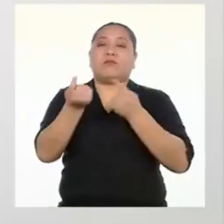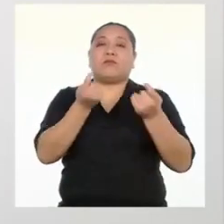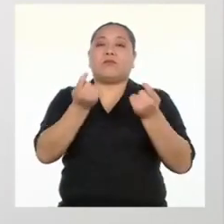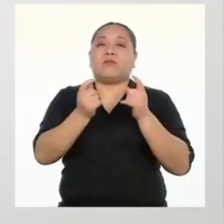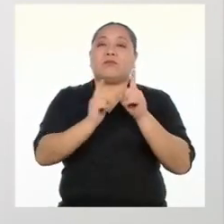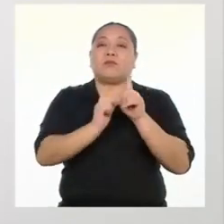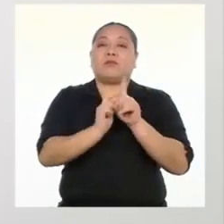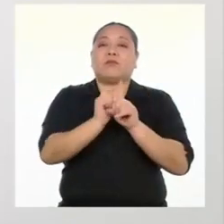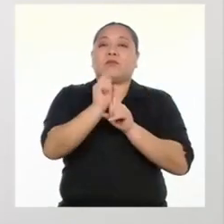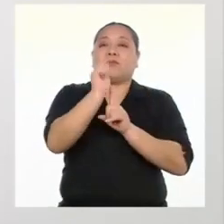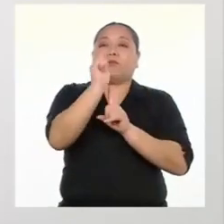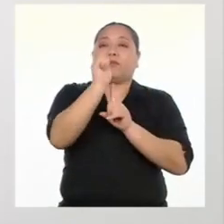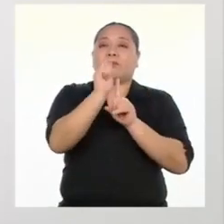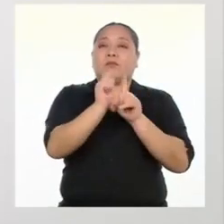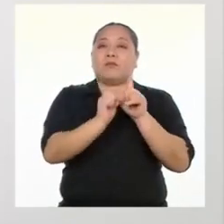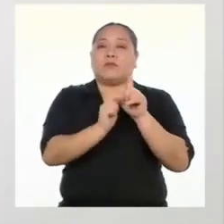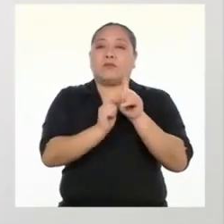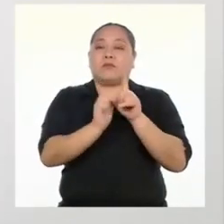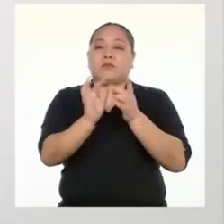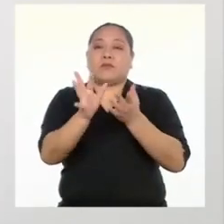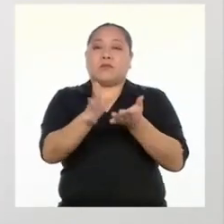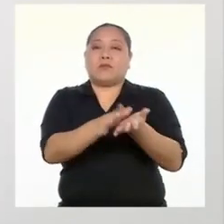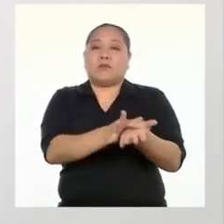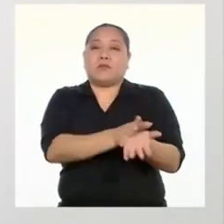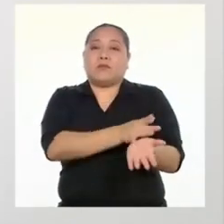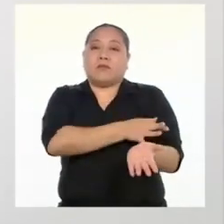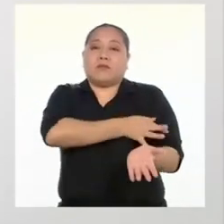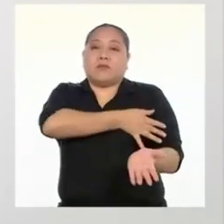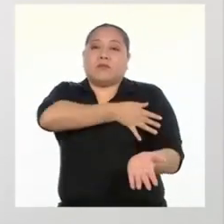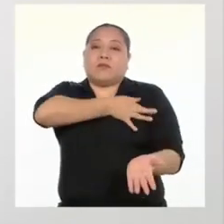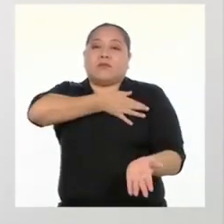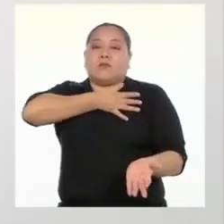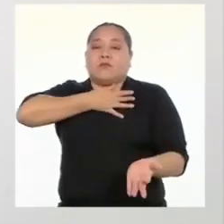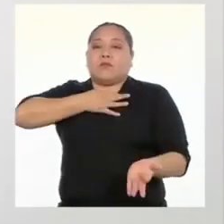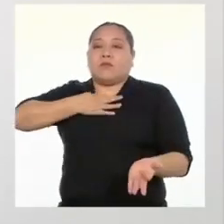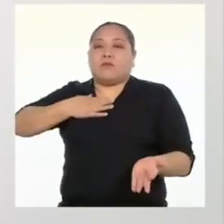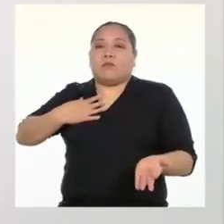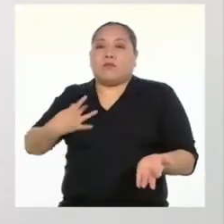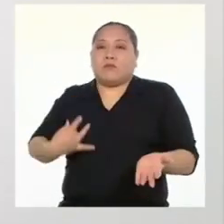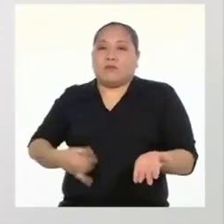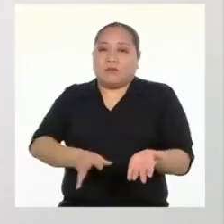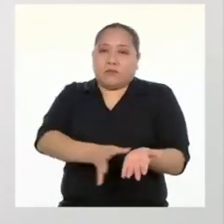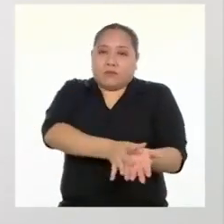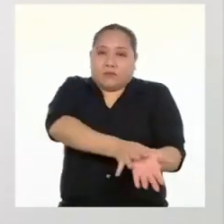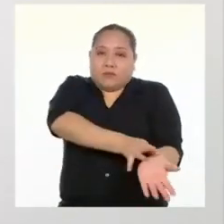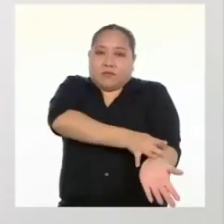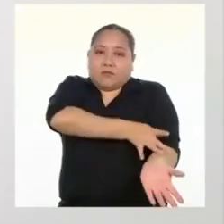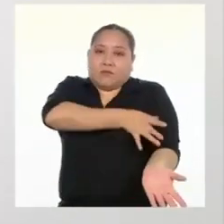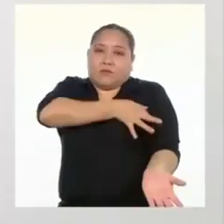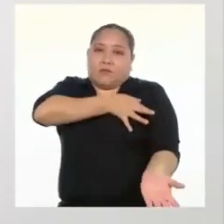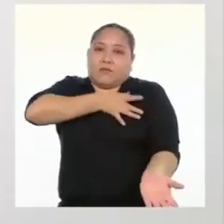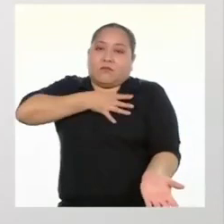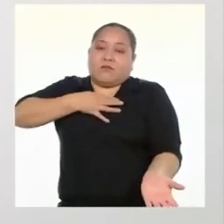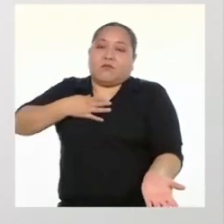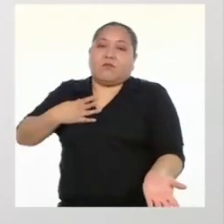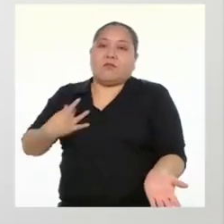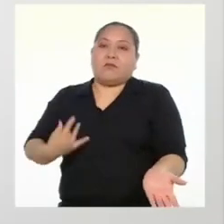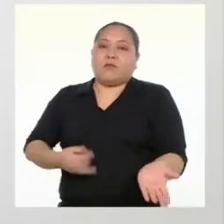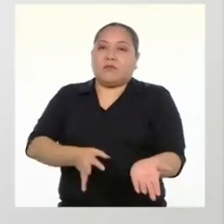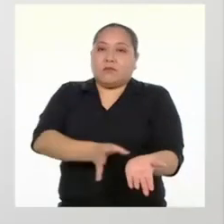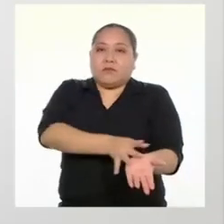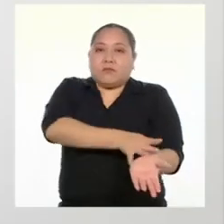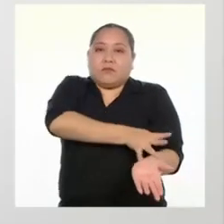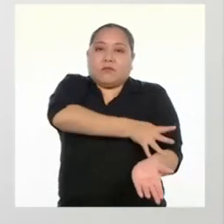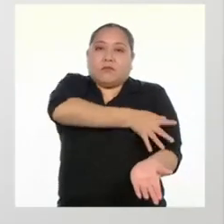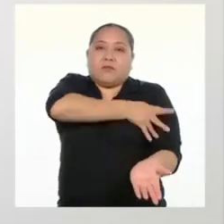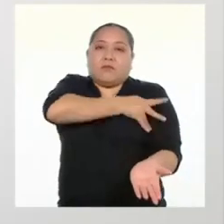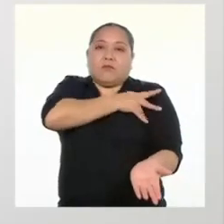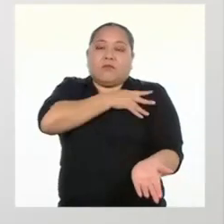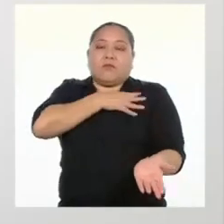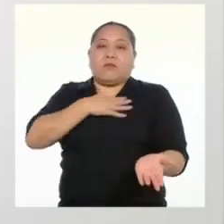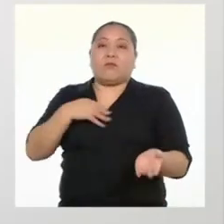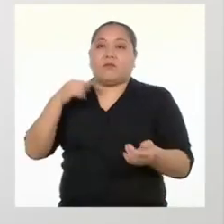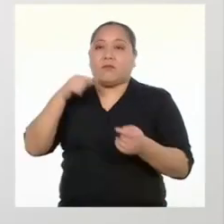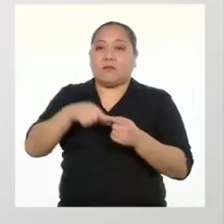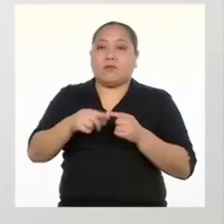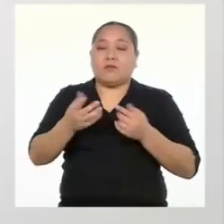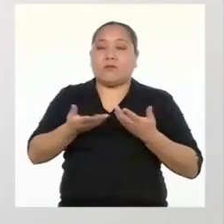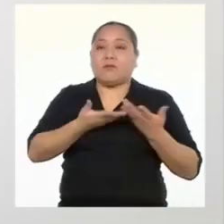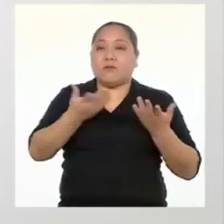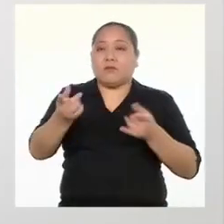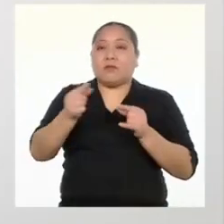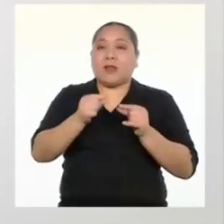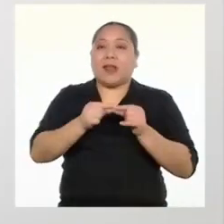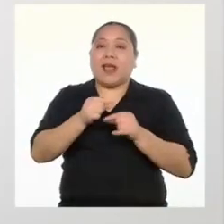temperatura del cuerpo. La sangre se mueve por todo el organismo dentro de los vasos sanguíneos. En la sangre se transporta